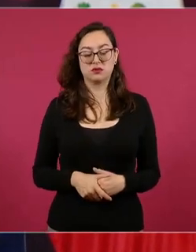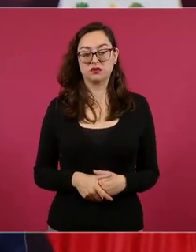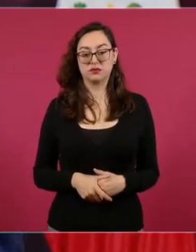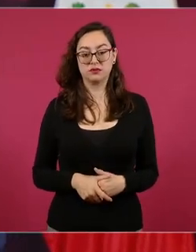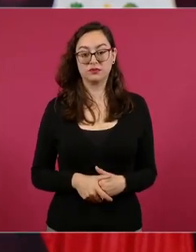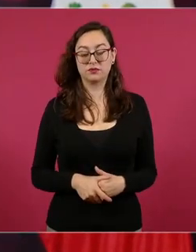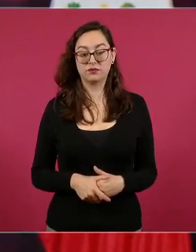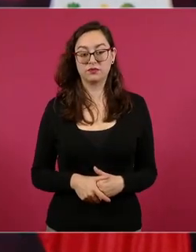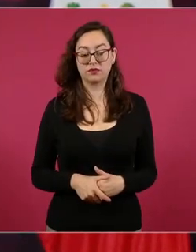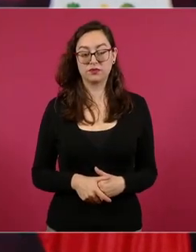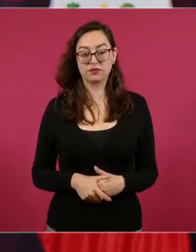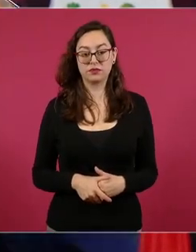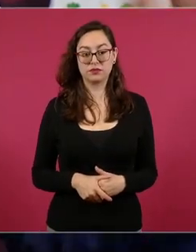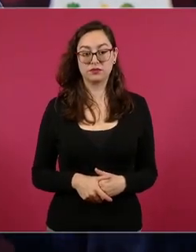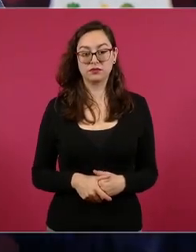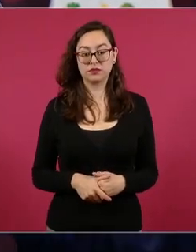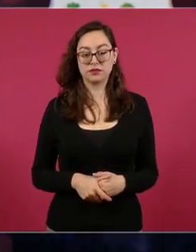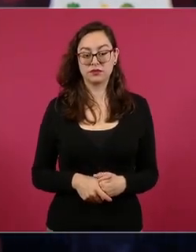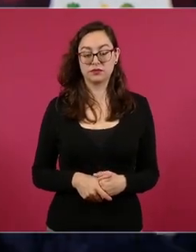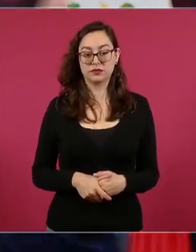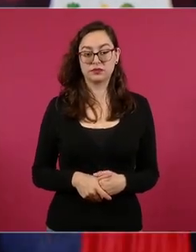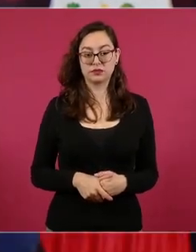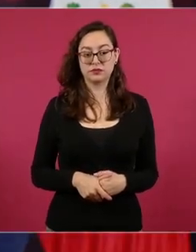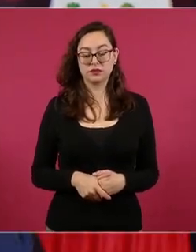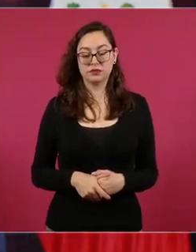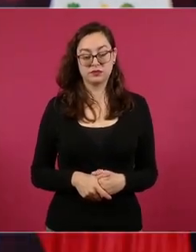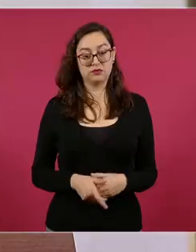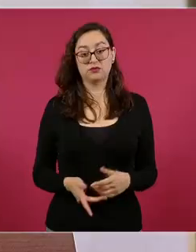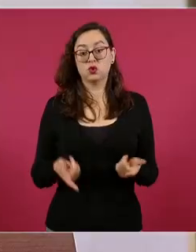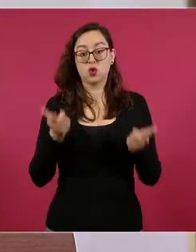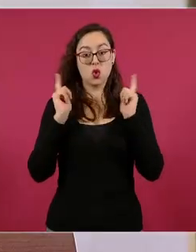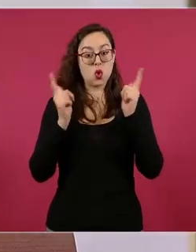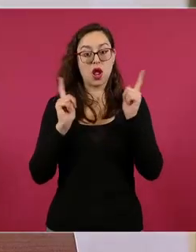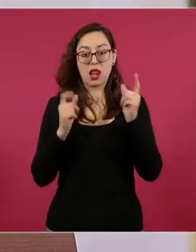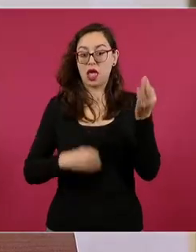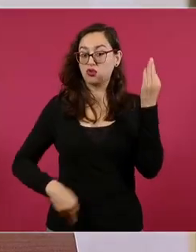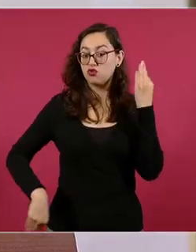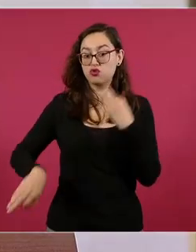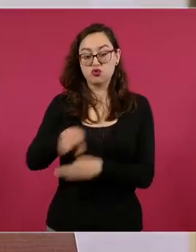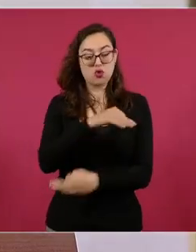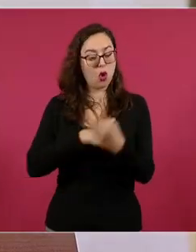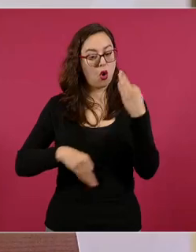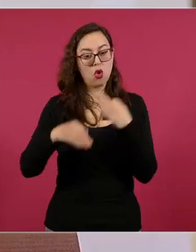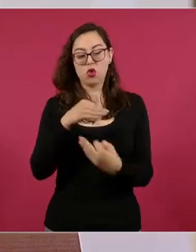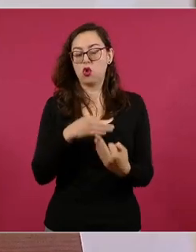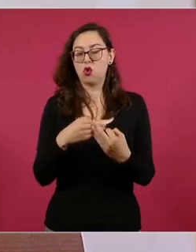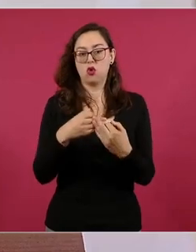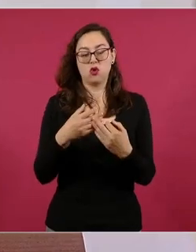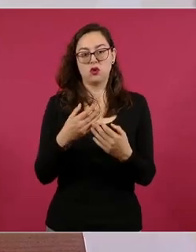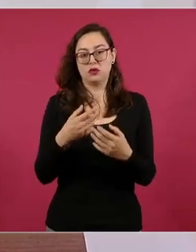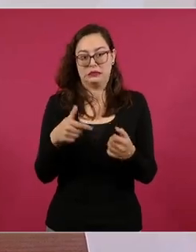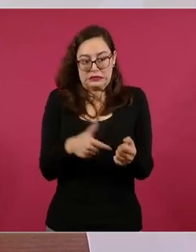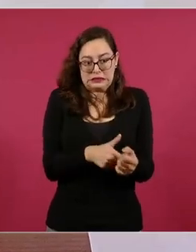y ojalá y salga todo, se sepa todo.